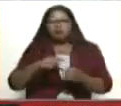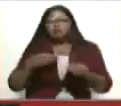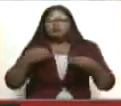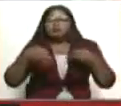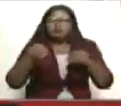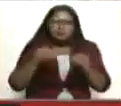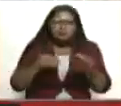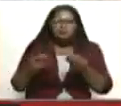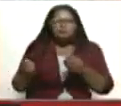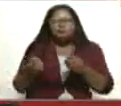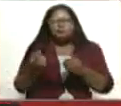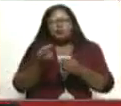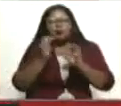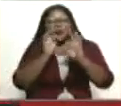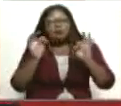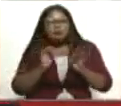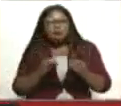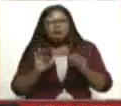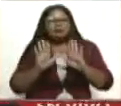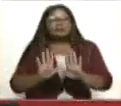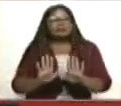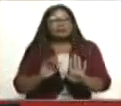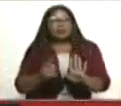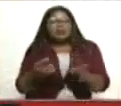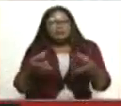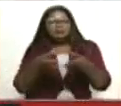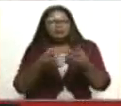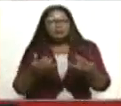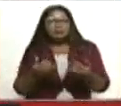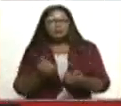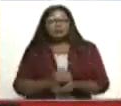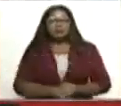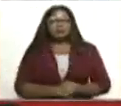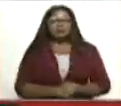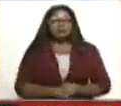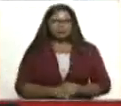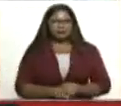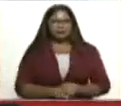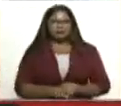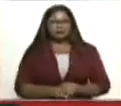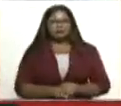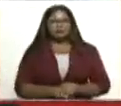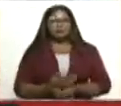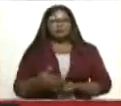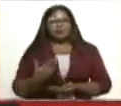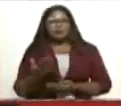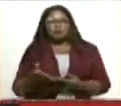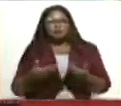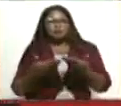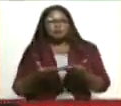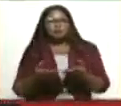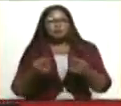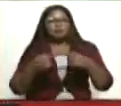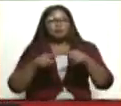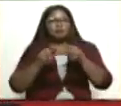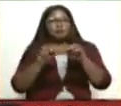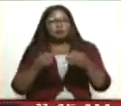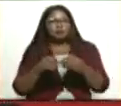de hacer honor a un criterio que se ha impuesto en esta mesa, que es lo que se va acordando, se va